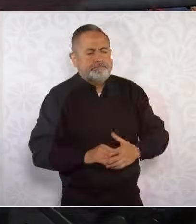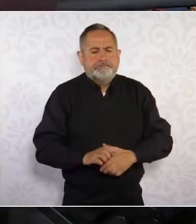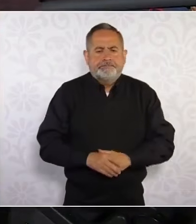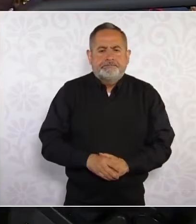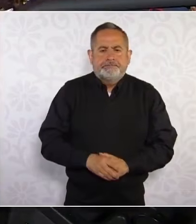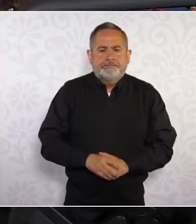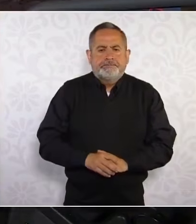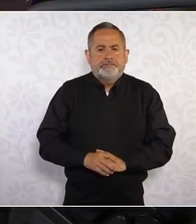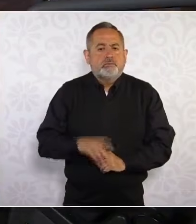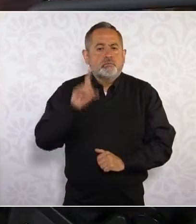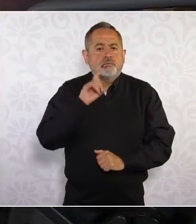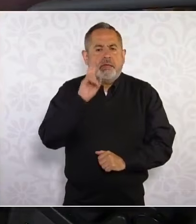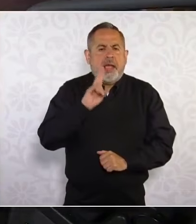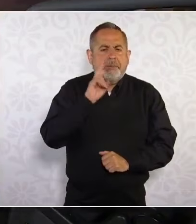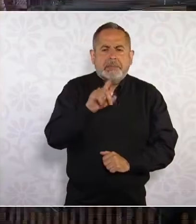Vamos a ver quién más.